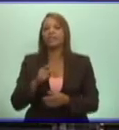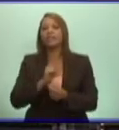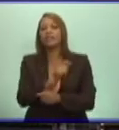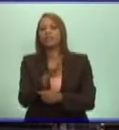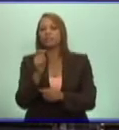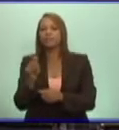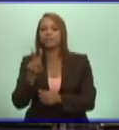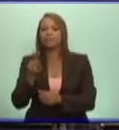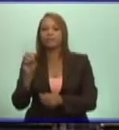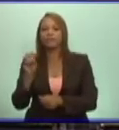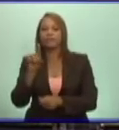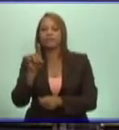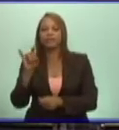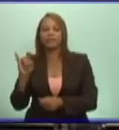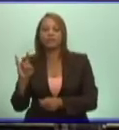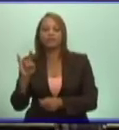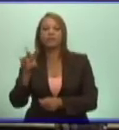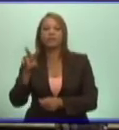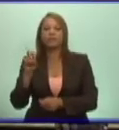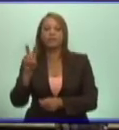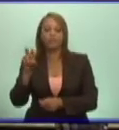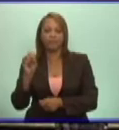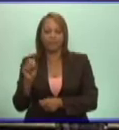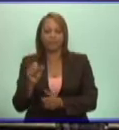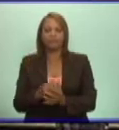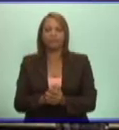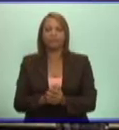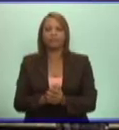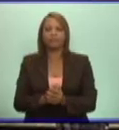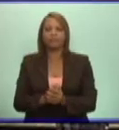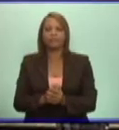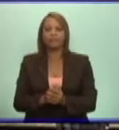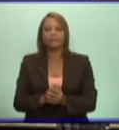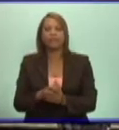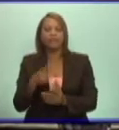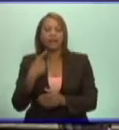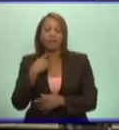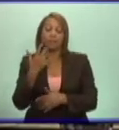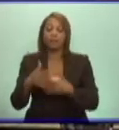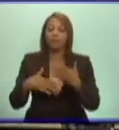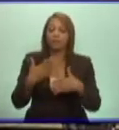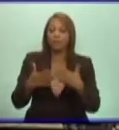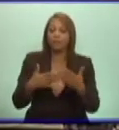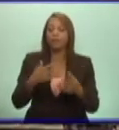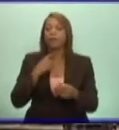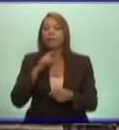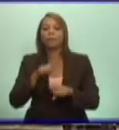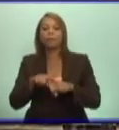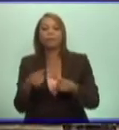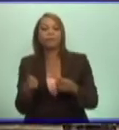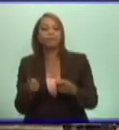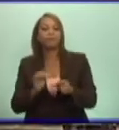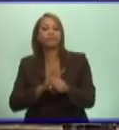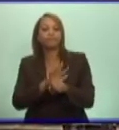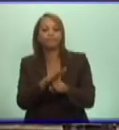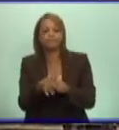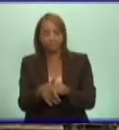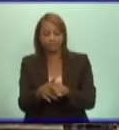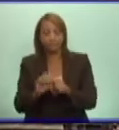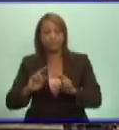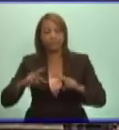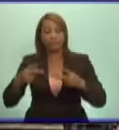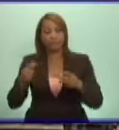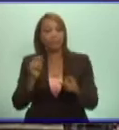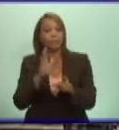2019-2020. Un periodo lectivo que se ha visto afectado por la incidencia en nuestro país de la COVID-19 y una vez se reinicien las